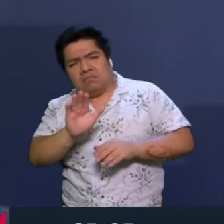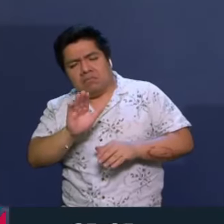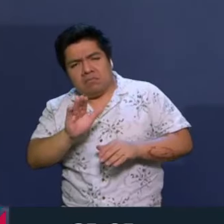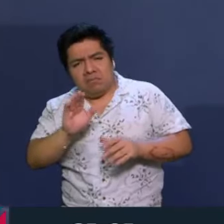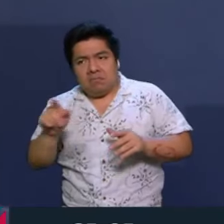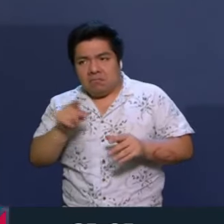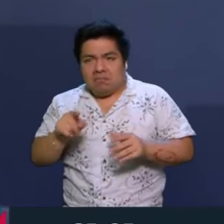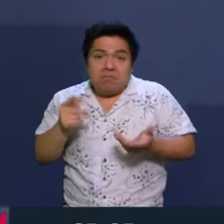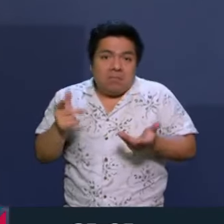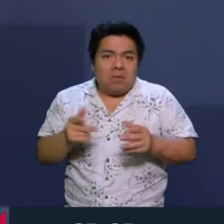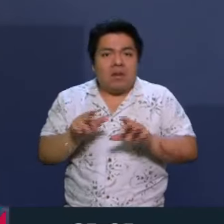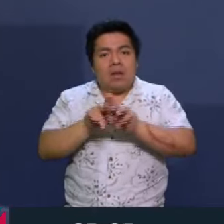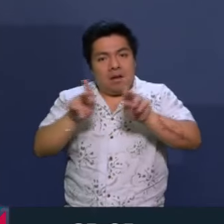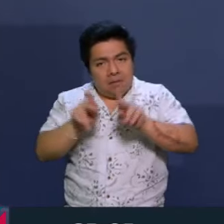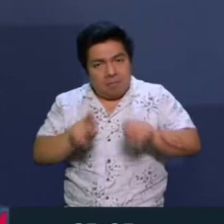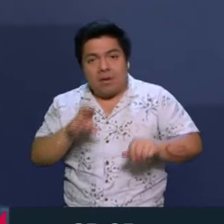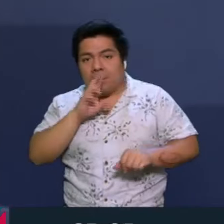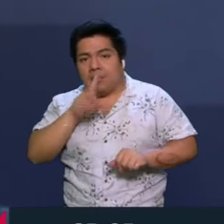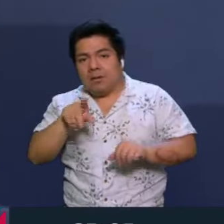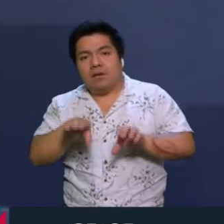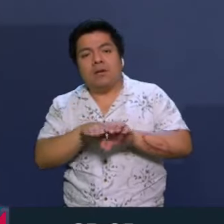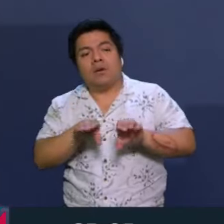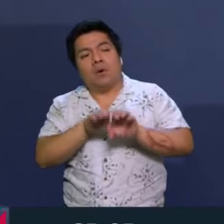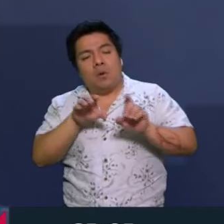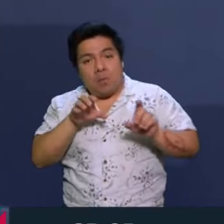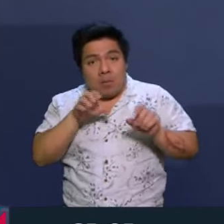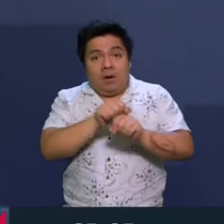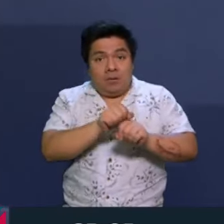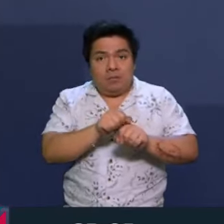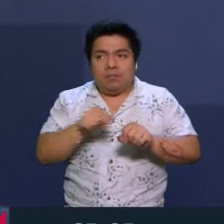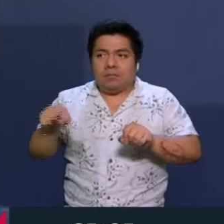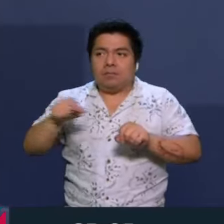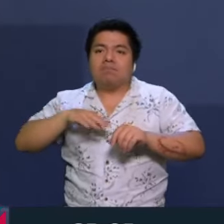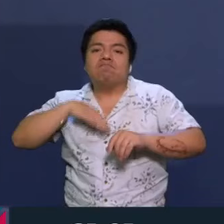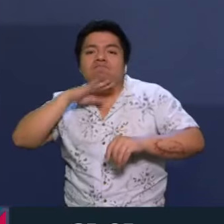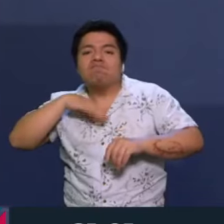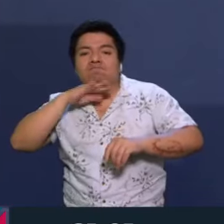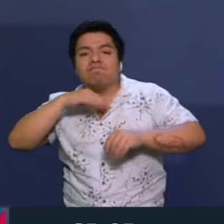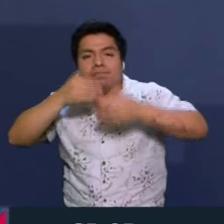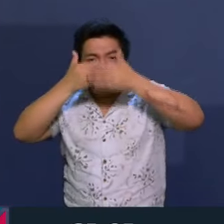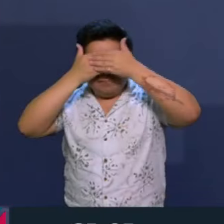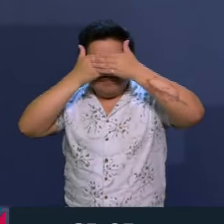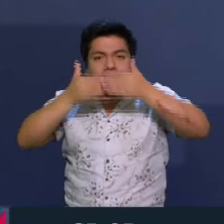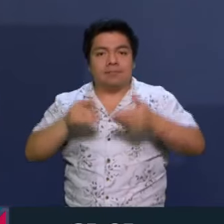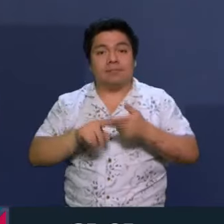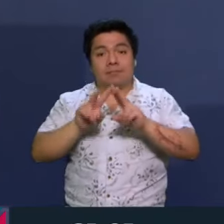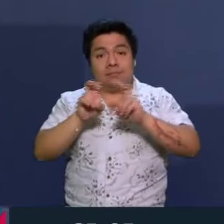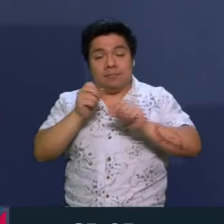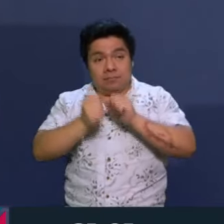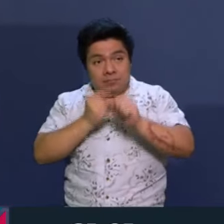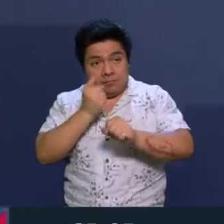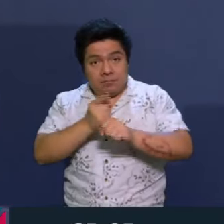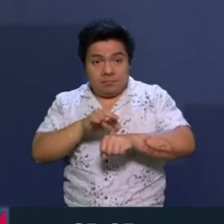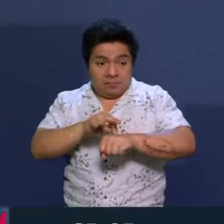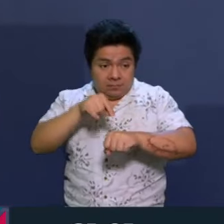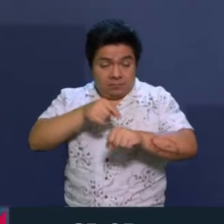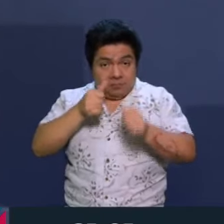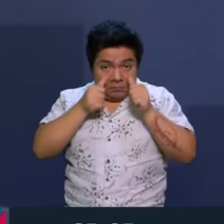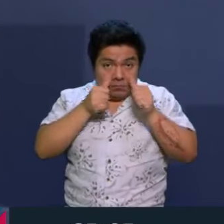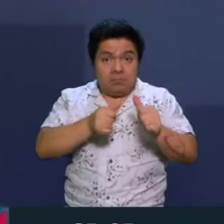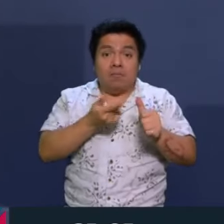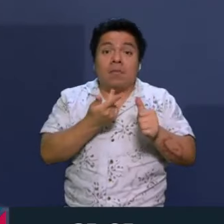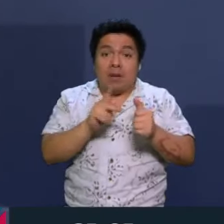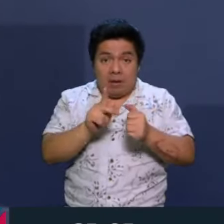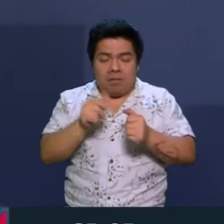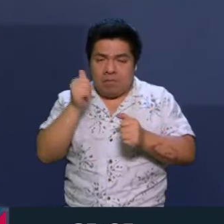nunca hablar de construcción de paz y de cómo alcanzarla de no hacer oídos sordos a los retos en materia de seguridad ni tampoco a la realidad pero sí de